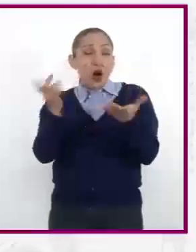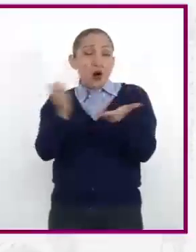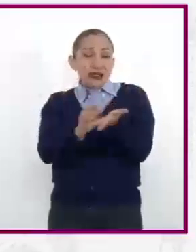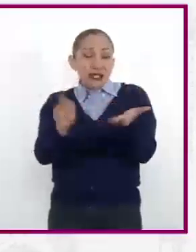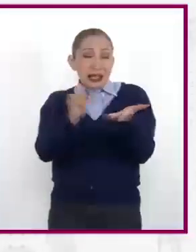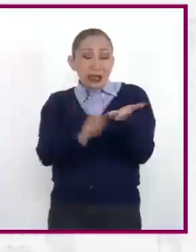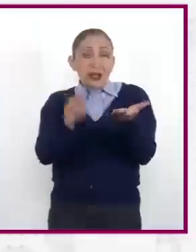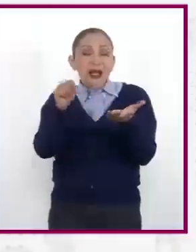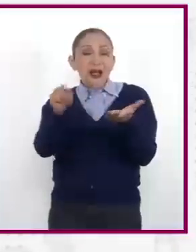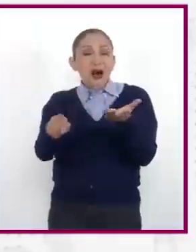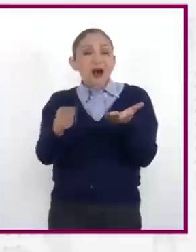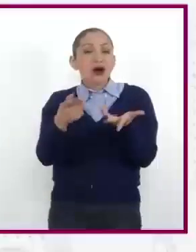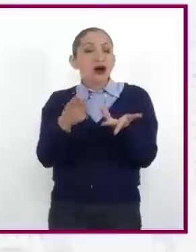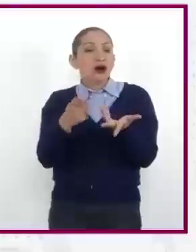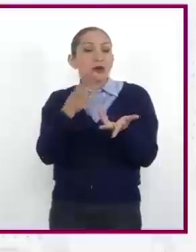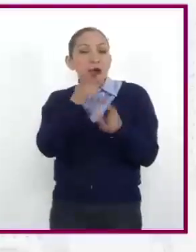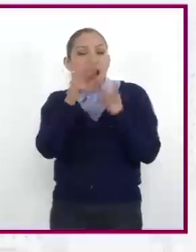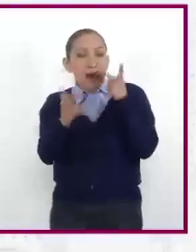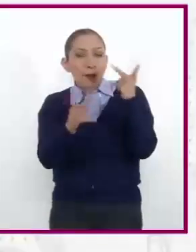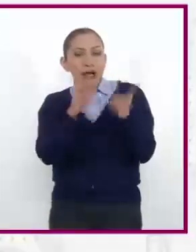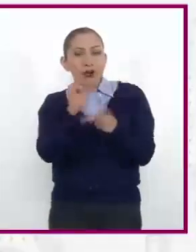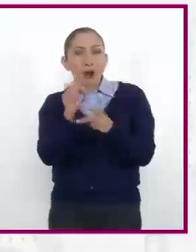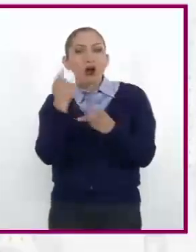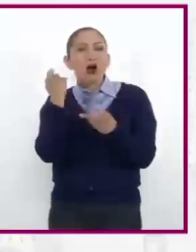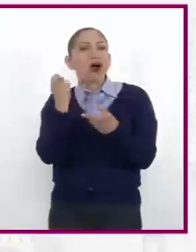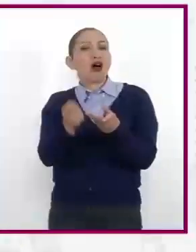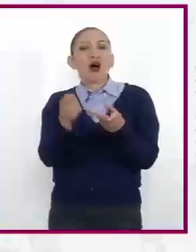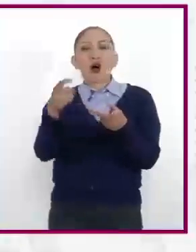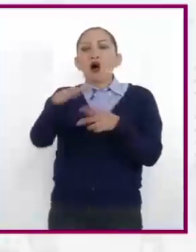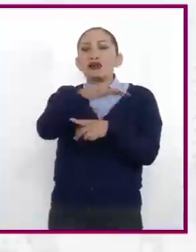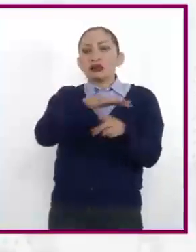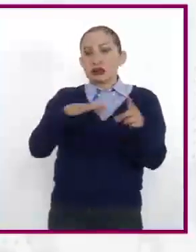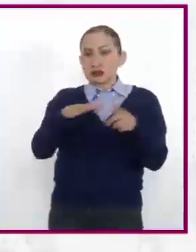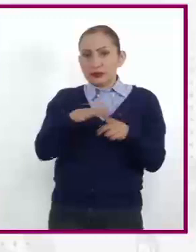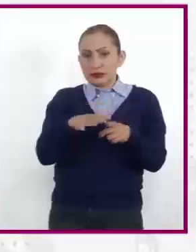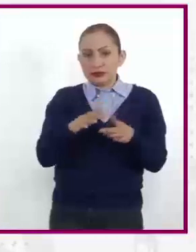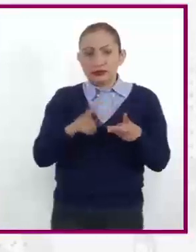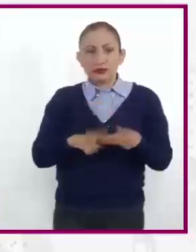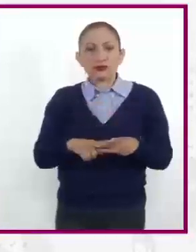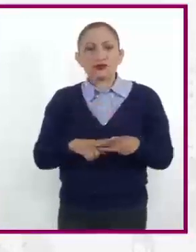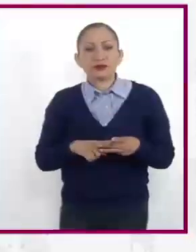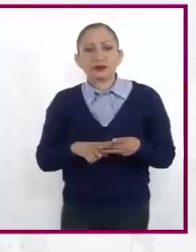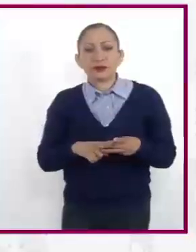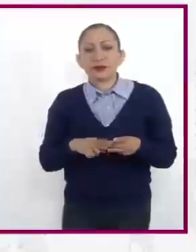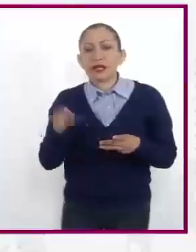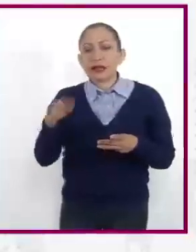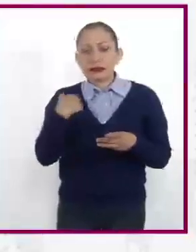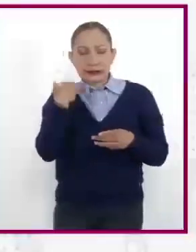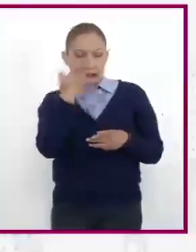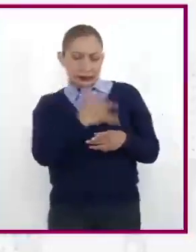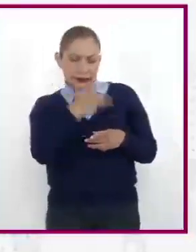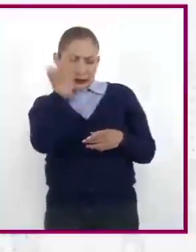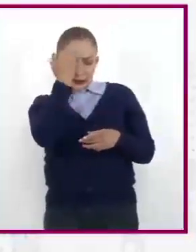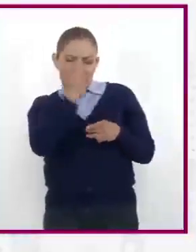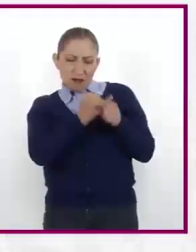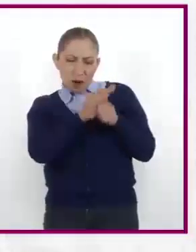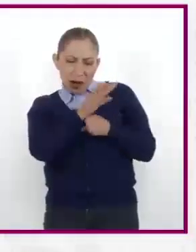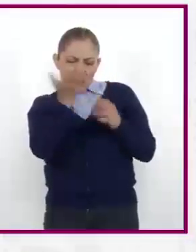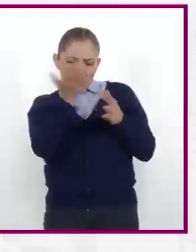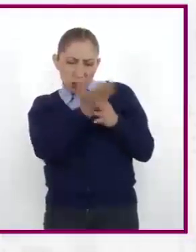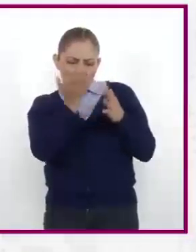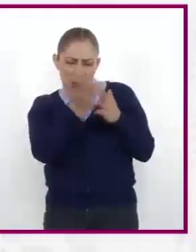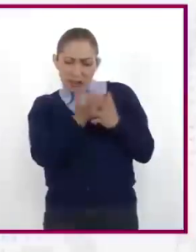términos que introduce el usuario sin reparar en su significado o contexto. Interpretar información fragmentada